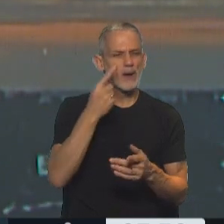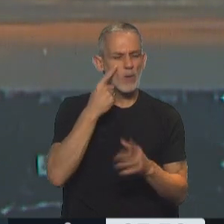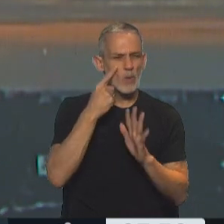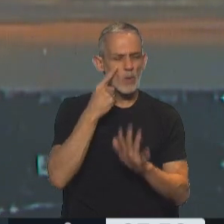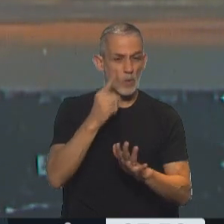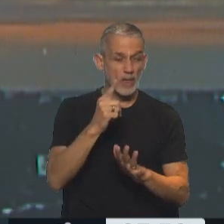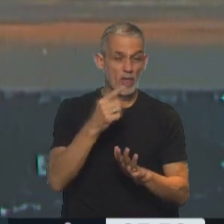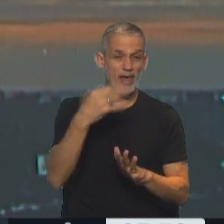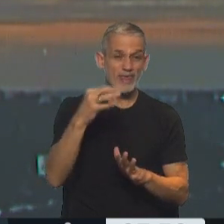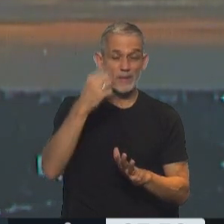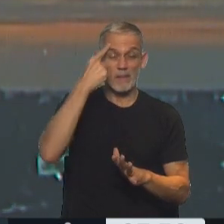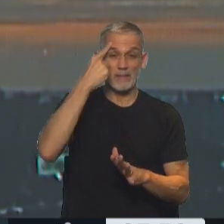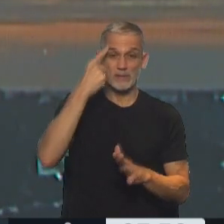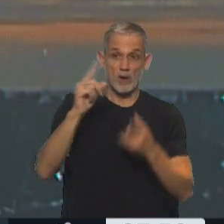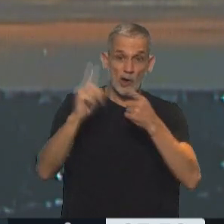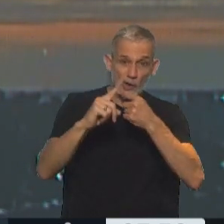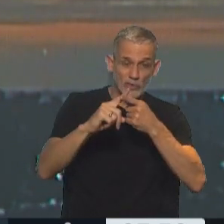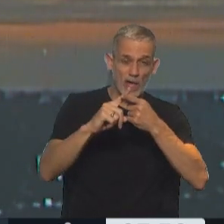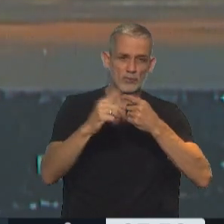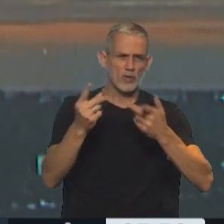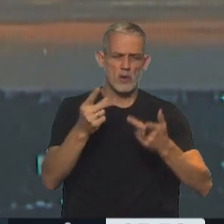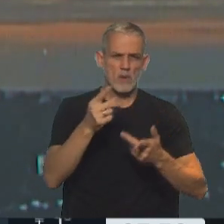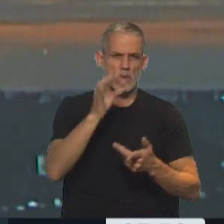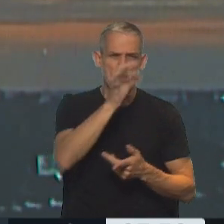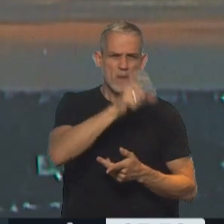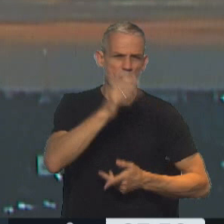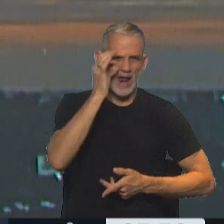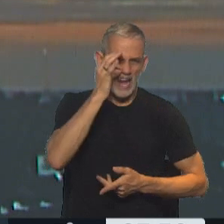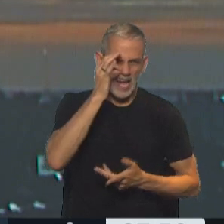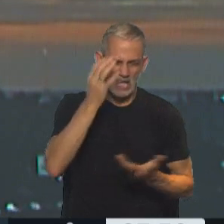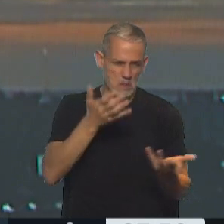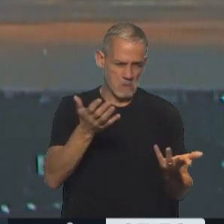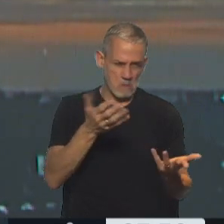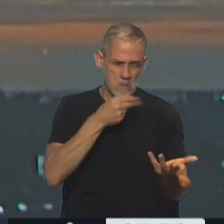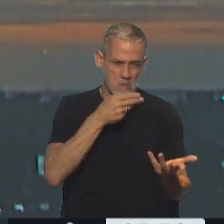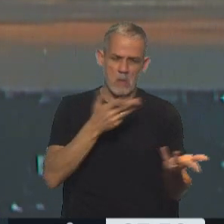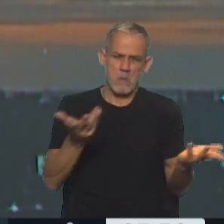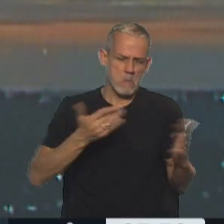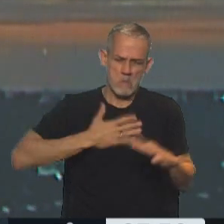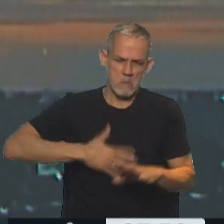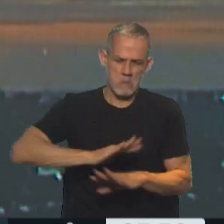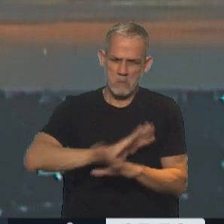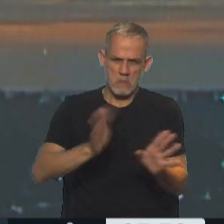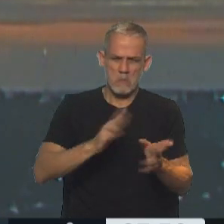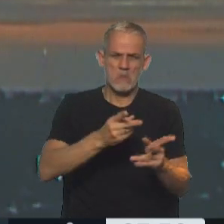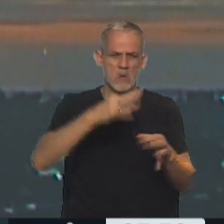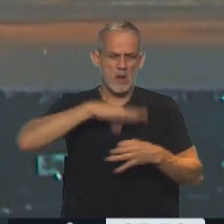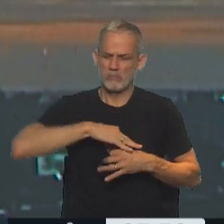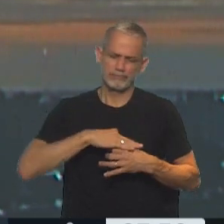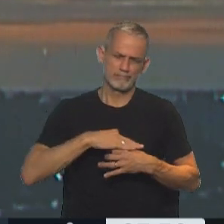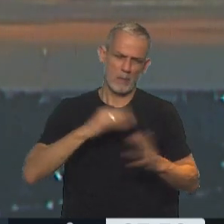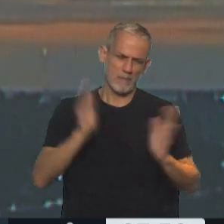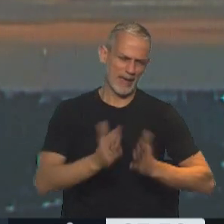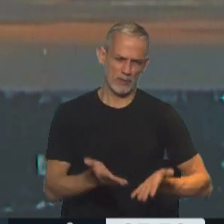que si uno no estuvo en contacto o estuvo en un lugar donde están estos ratones, el riesgo también es muchísimo menor,